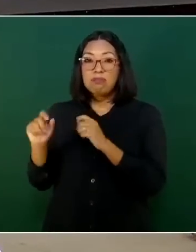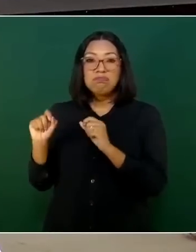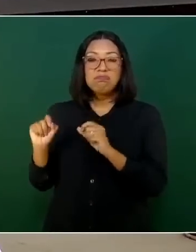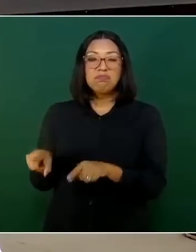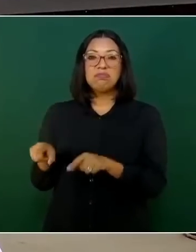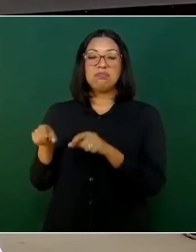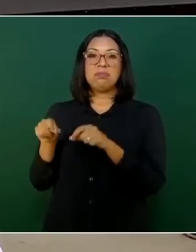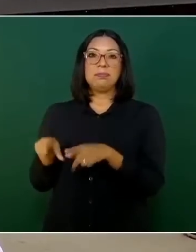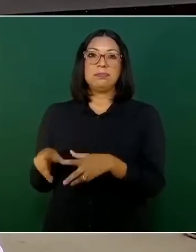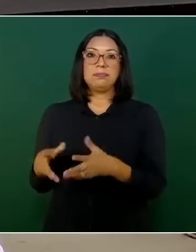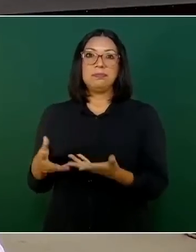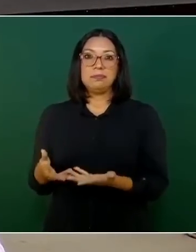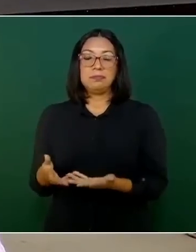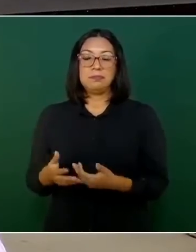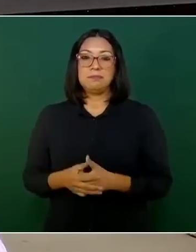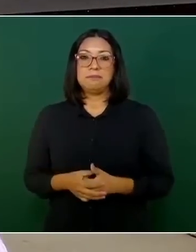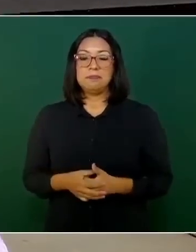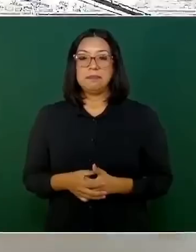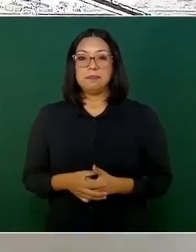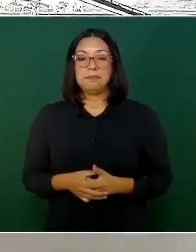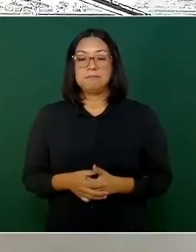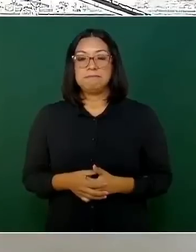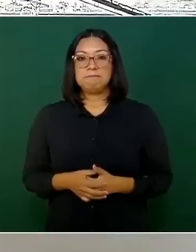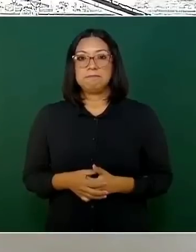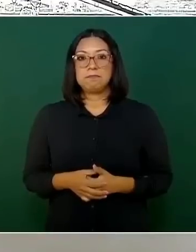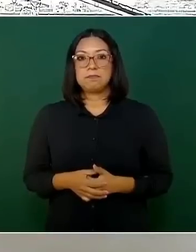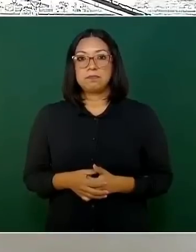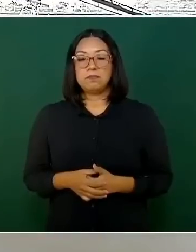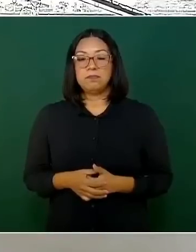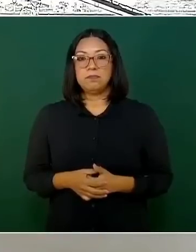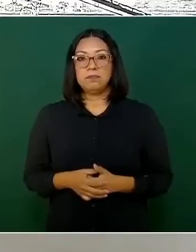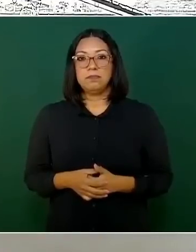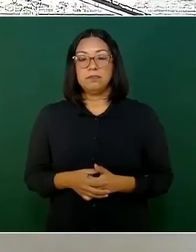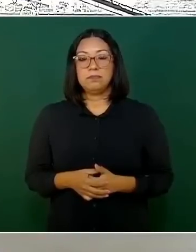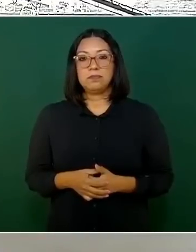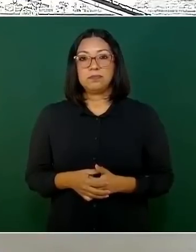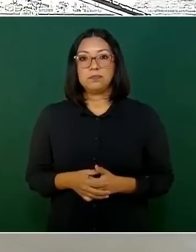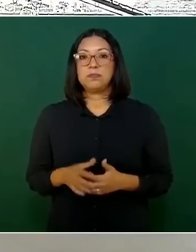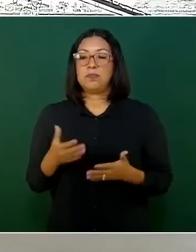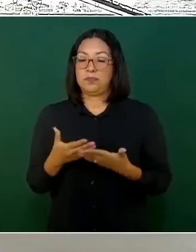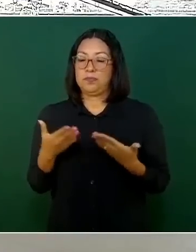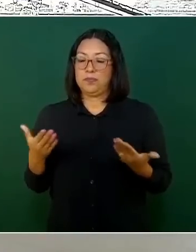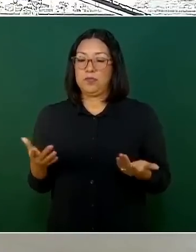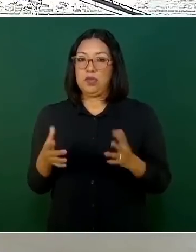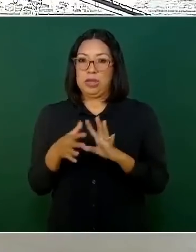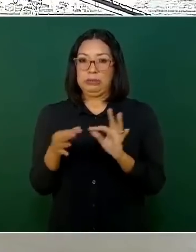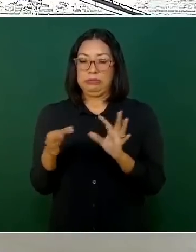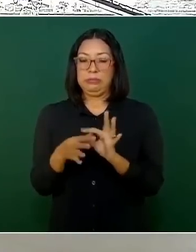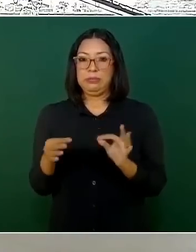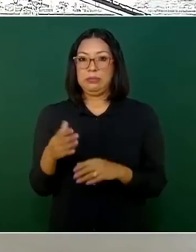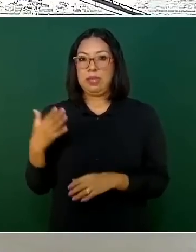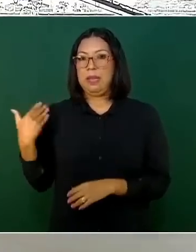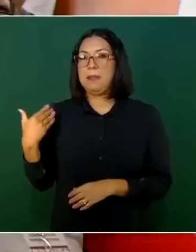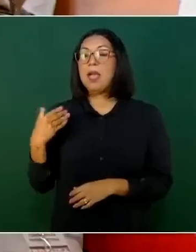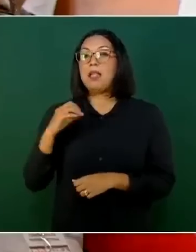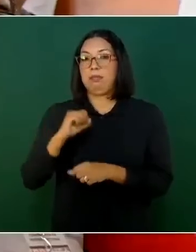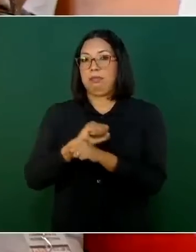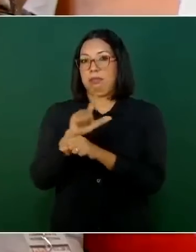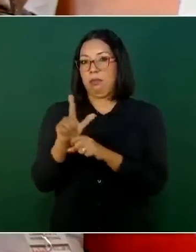Y bueno, le comento que ahora en COVID habilitaron un